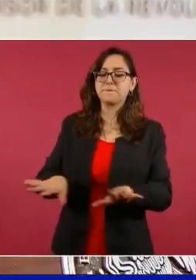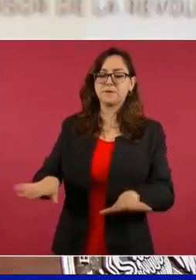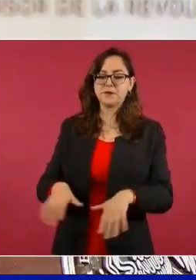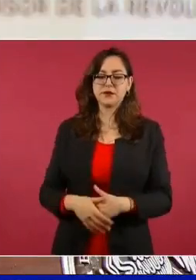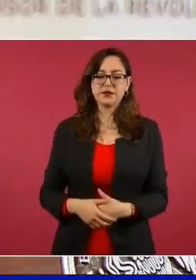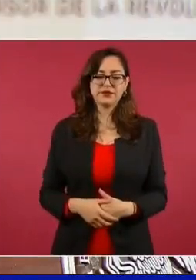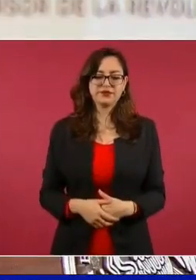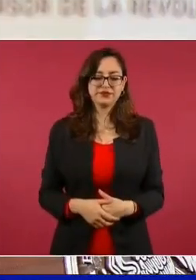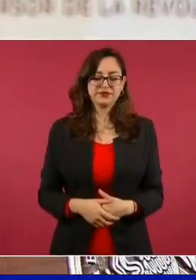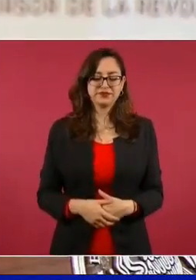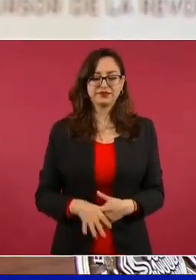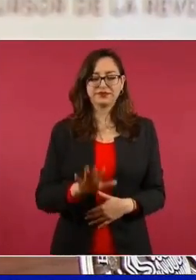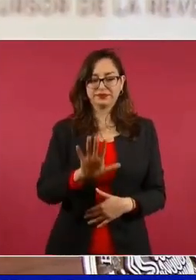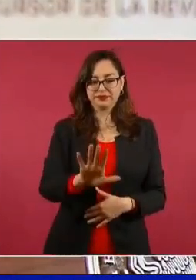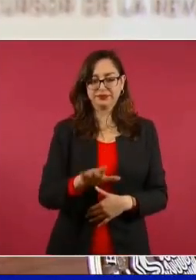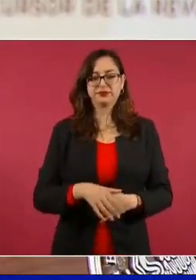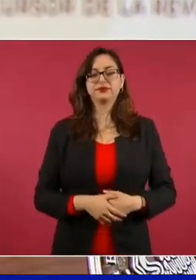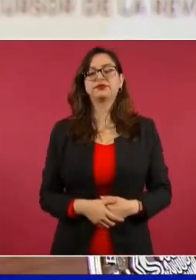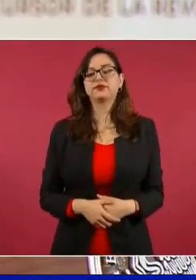en las Fuerzas Armadas.